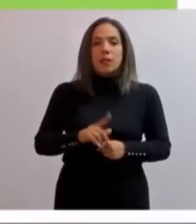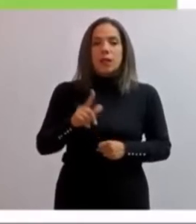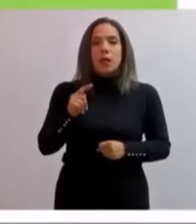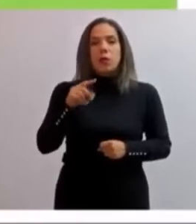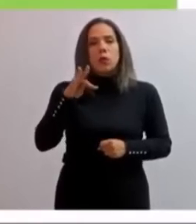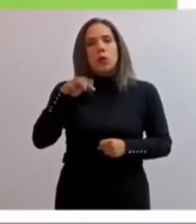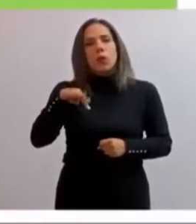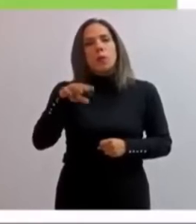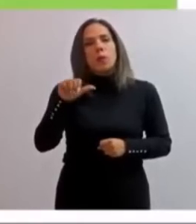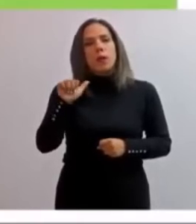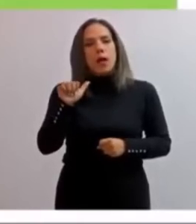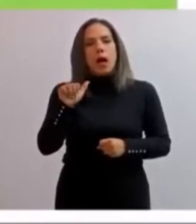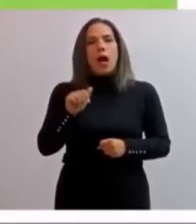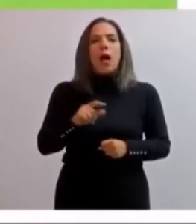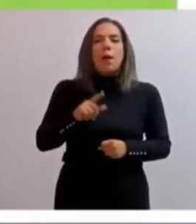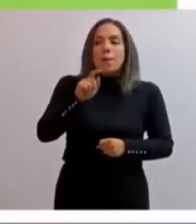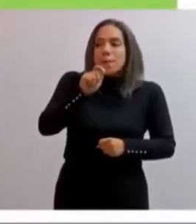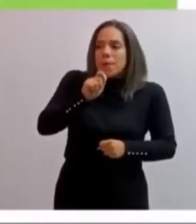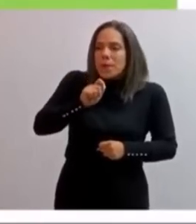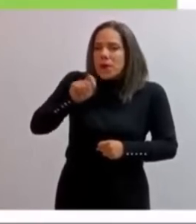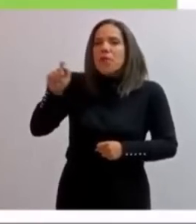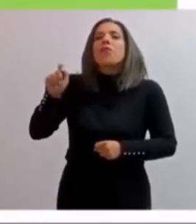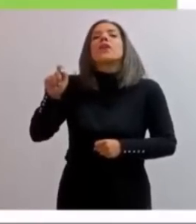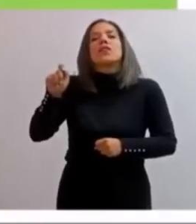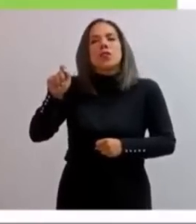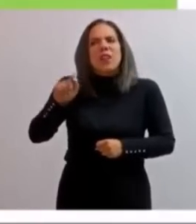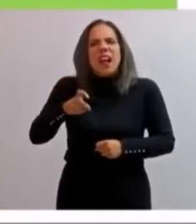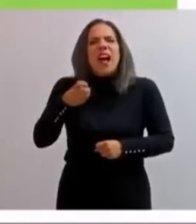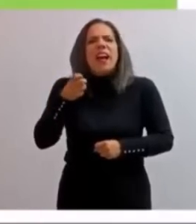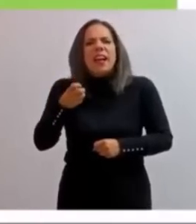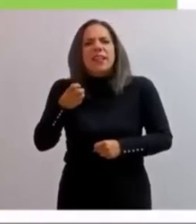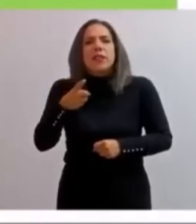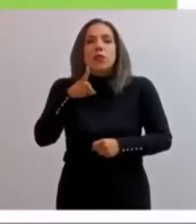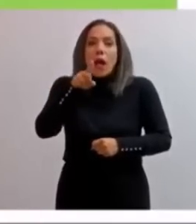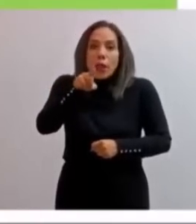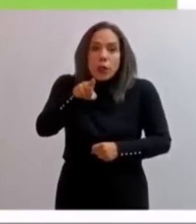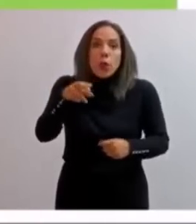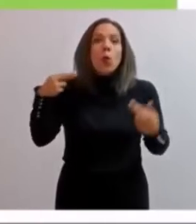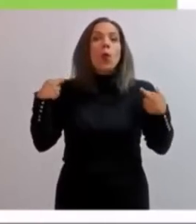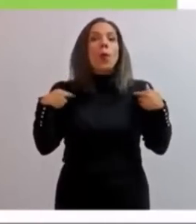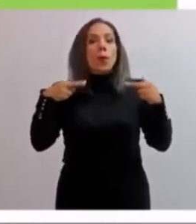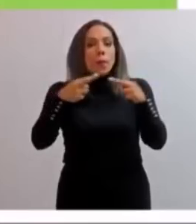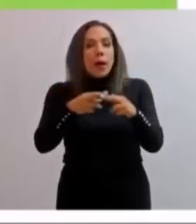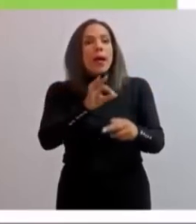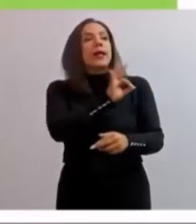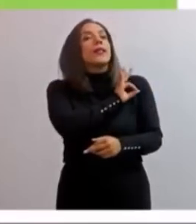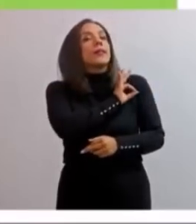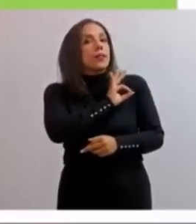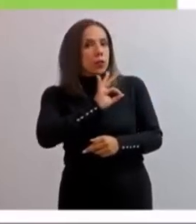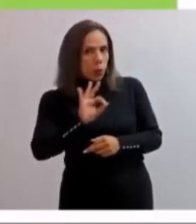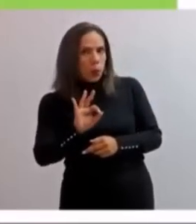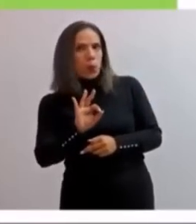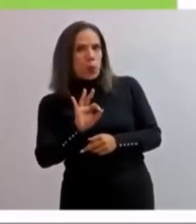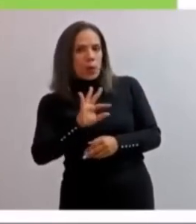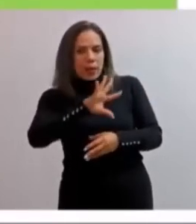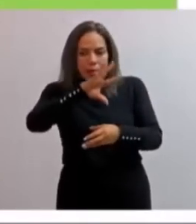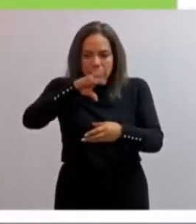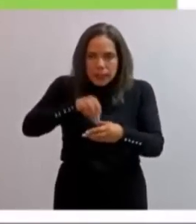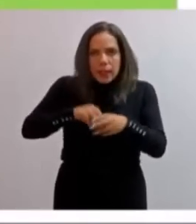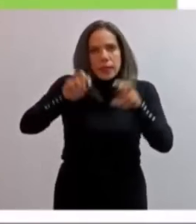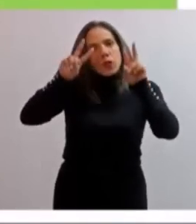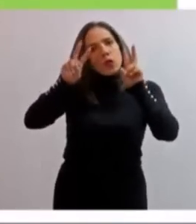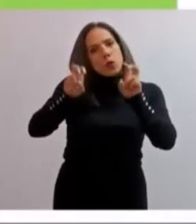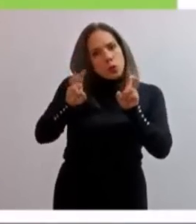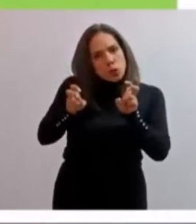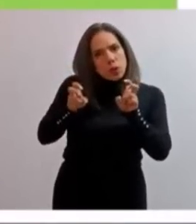autonomía profesional permite contextualizar los contenidos de los programas de acuerdo a la realidad